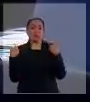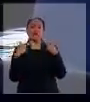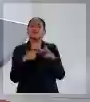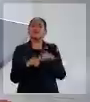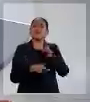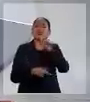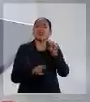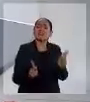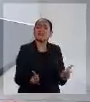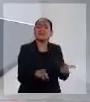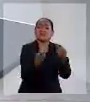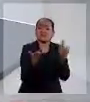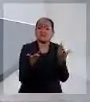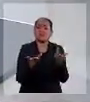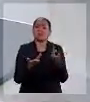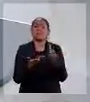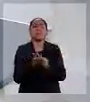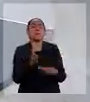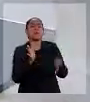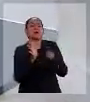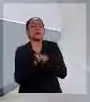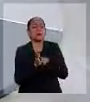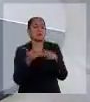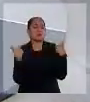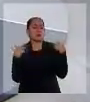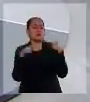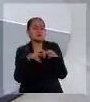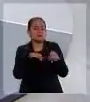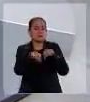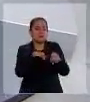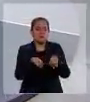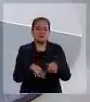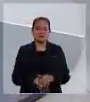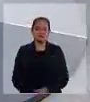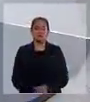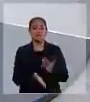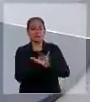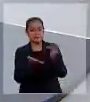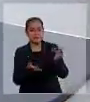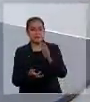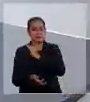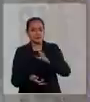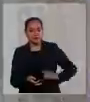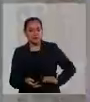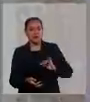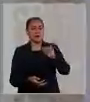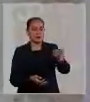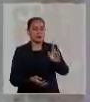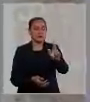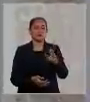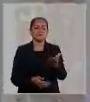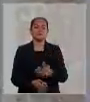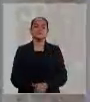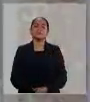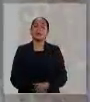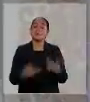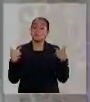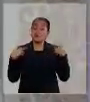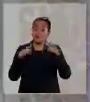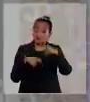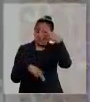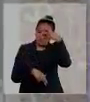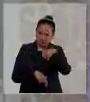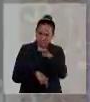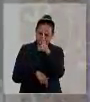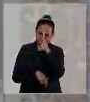Gracias. Ya basta. Gracias, candidato. Candidato Rodríguez Calderón. Al maestro de México yo le digo lo siguiente.